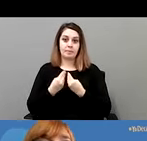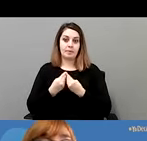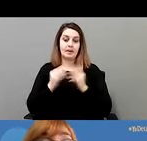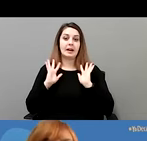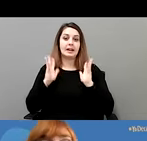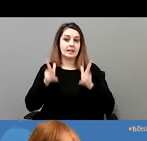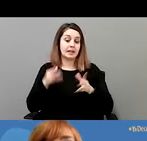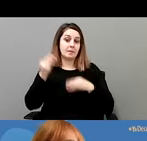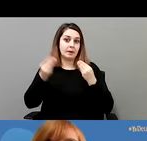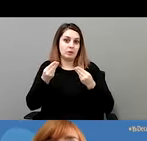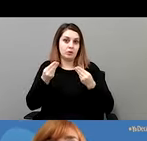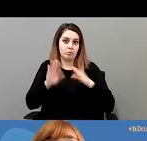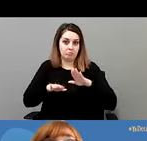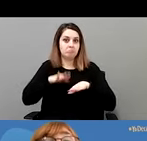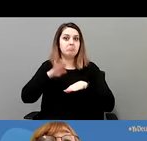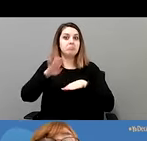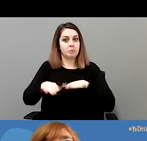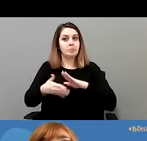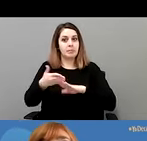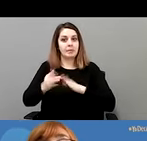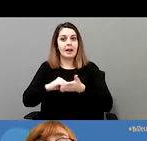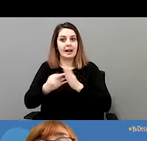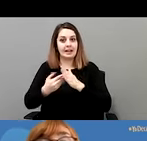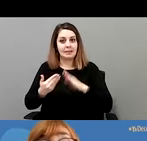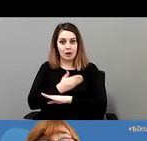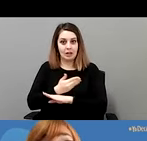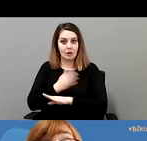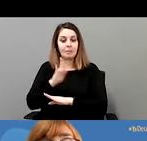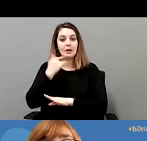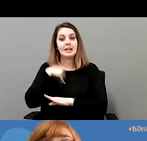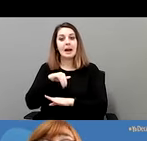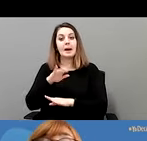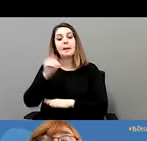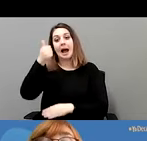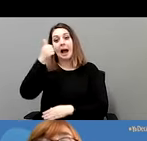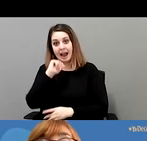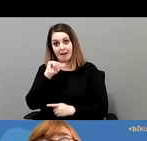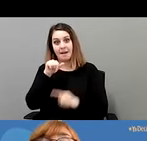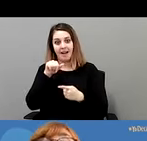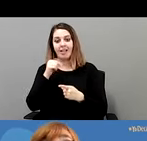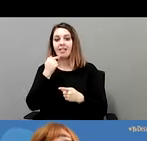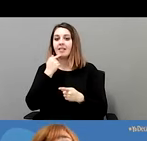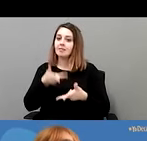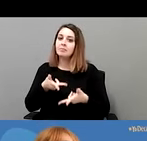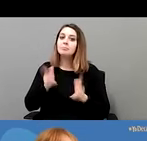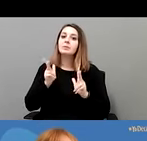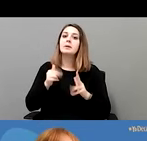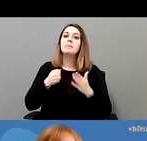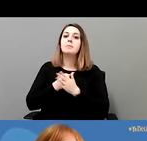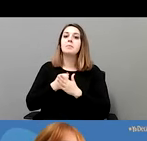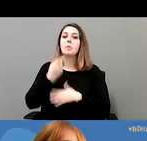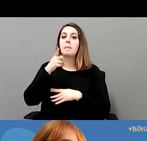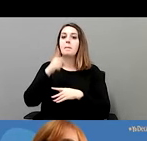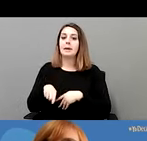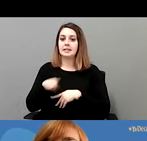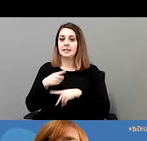creo que debería ser el paso, y de hecho hacia ahí va el anteproyecto, pero al menos ya en País Vasco, en Álava en este caso, se permite hasta un mes y medio.